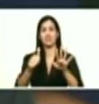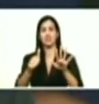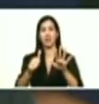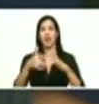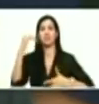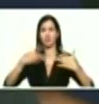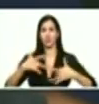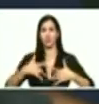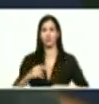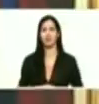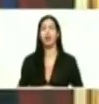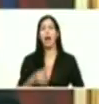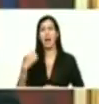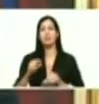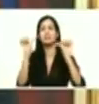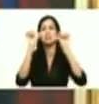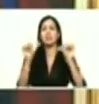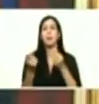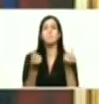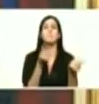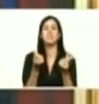está el sistema de precios